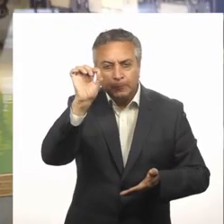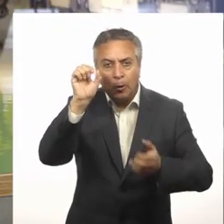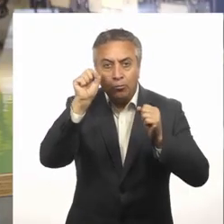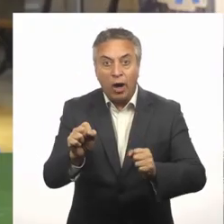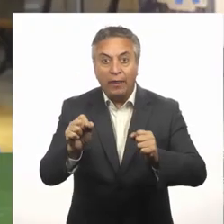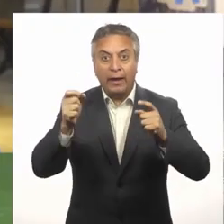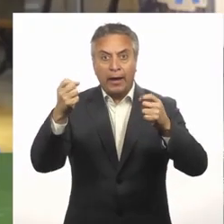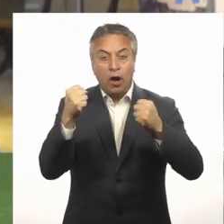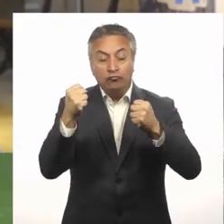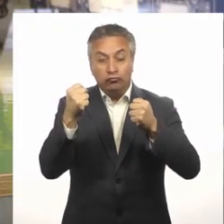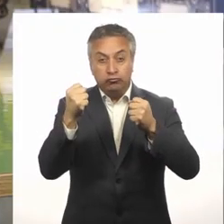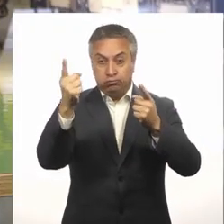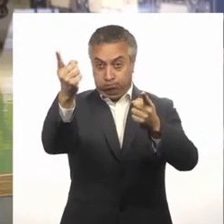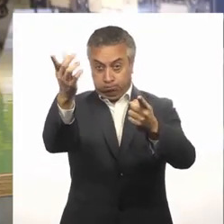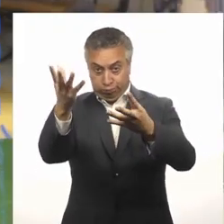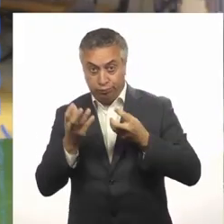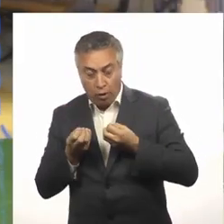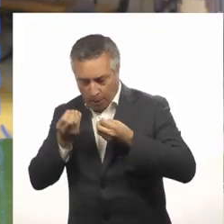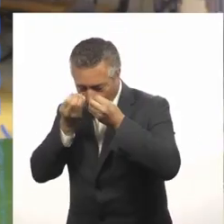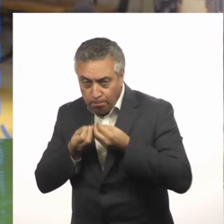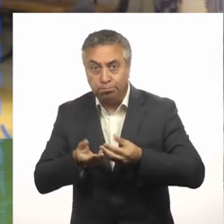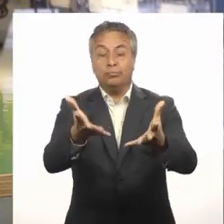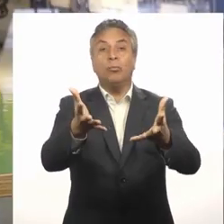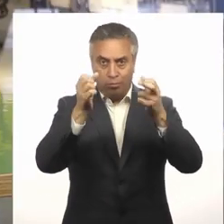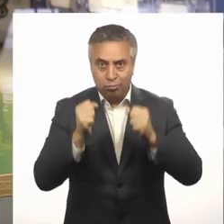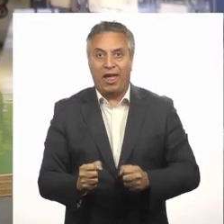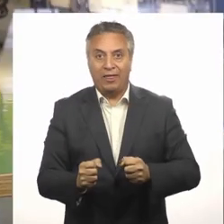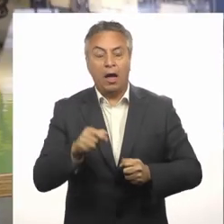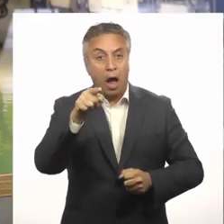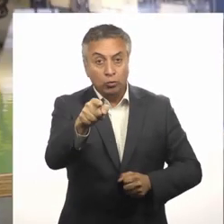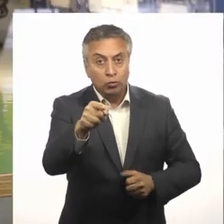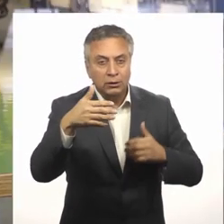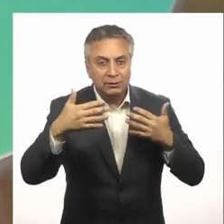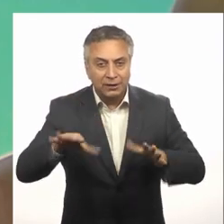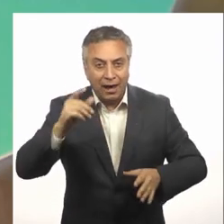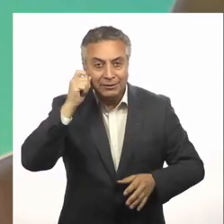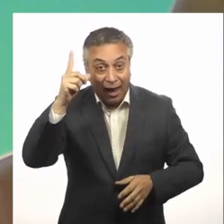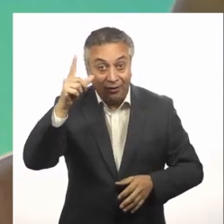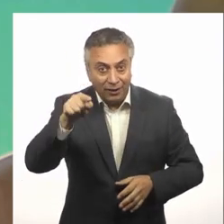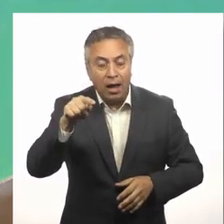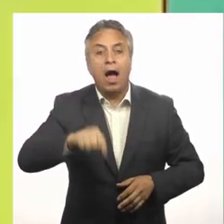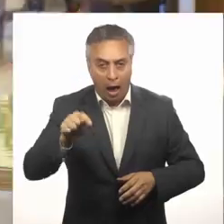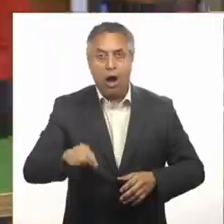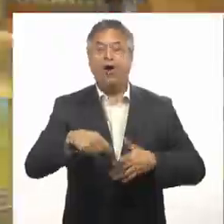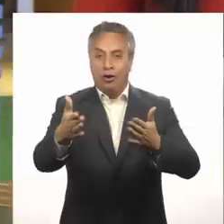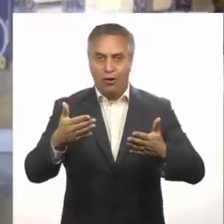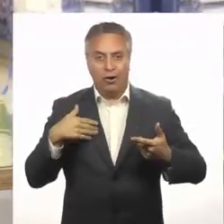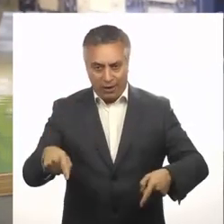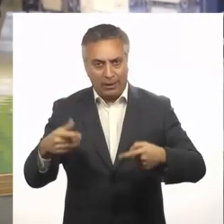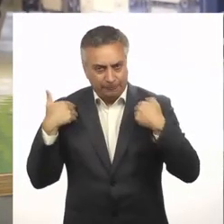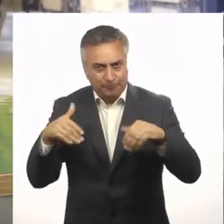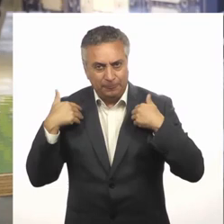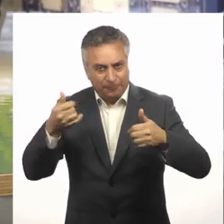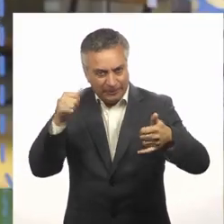y reemitirla rápidamente. Ahora que ya sabes esto, vamos a experimentar. Para comenzar a experimentar, recuerden